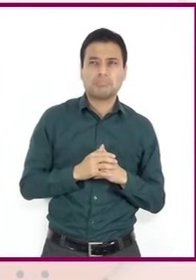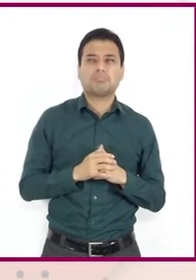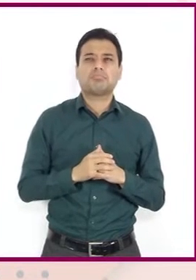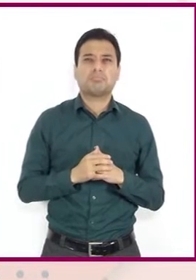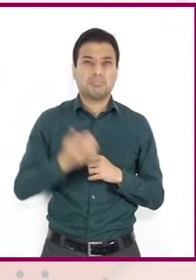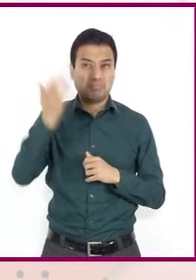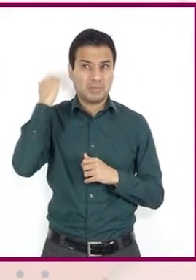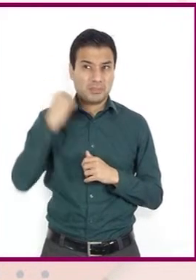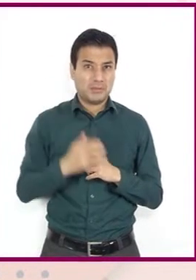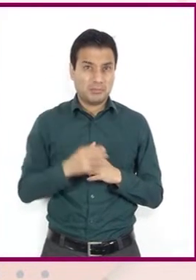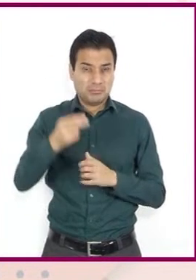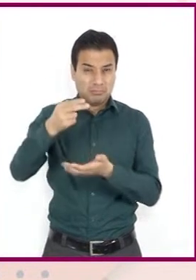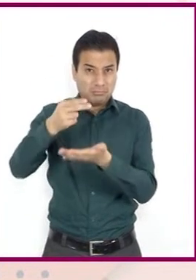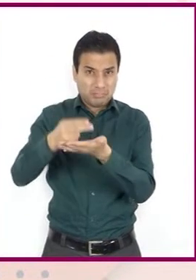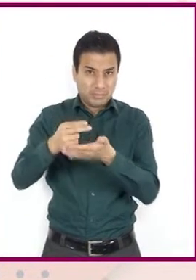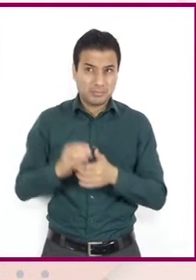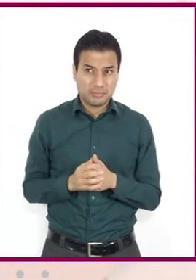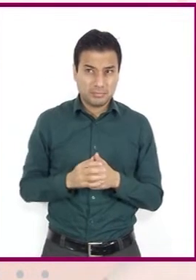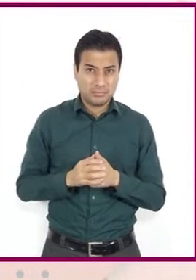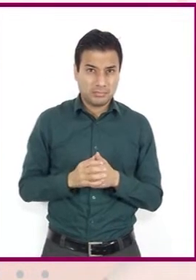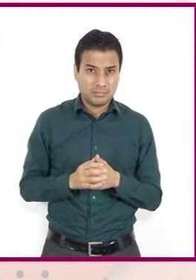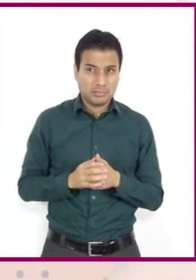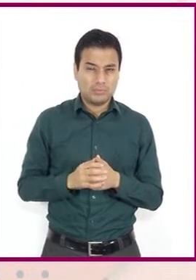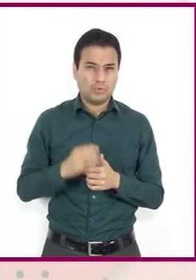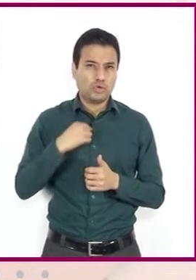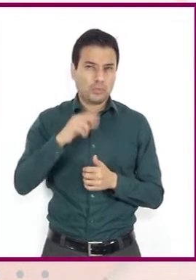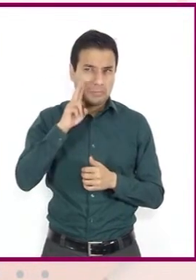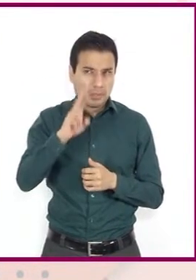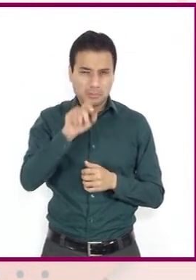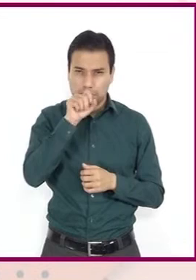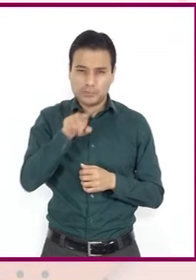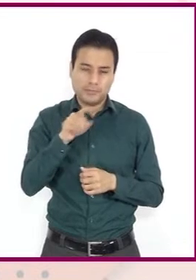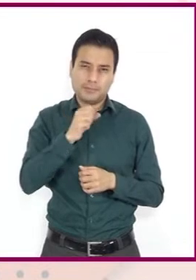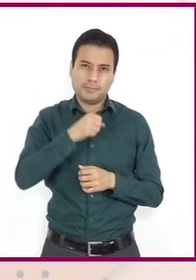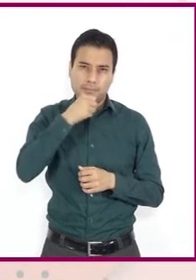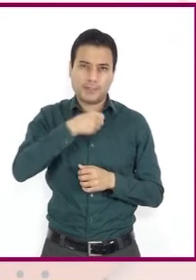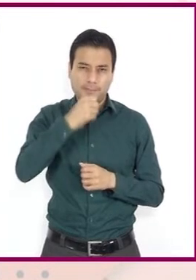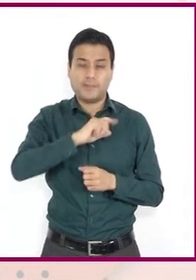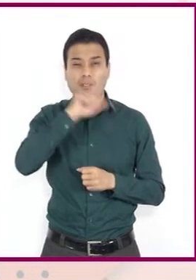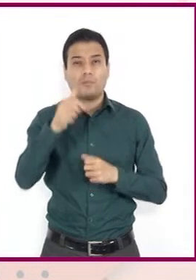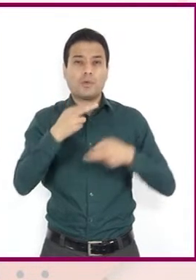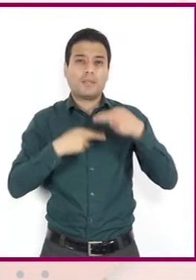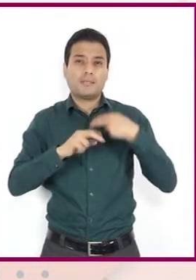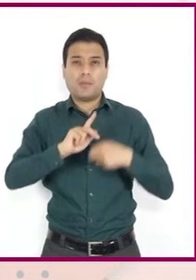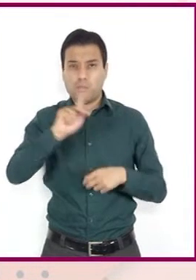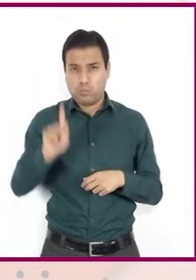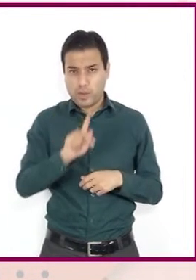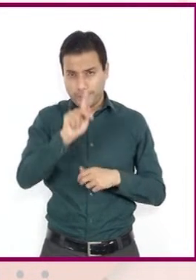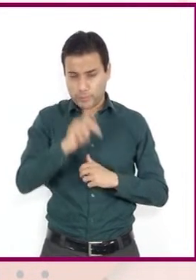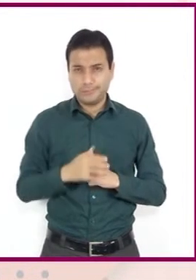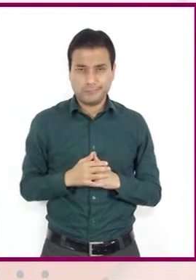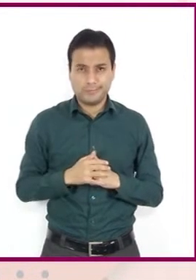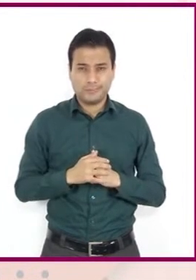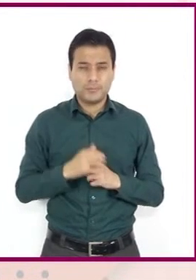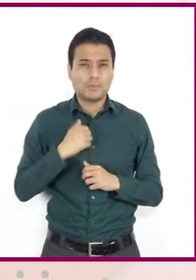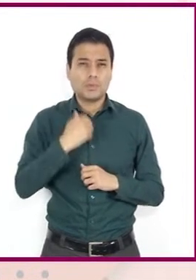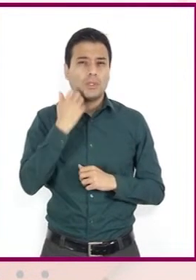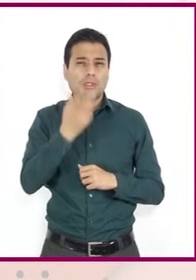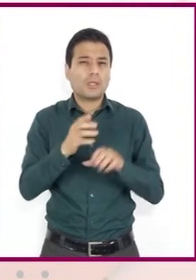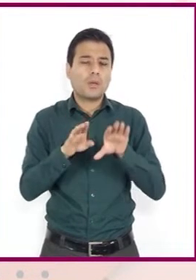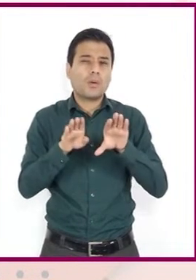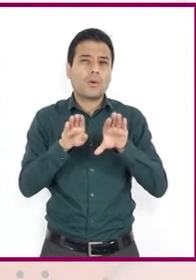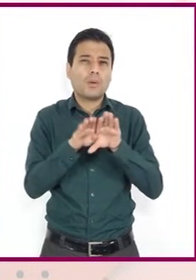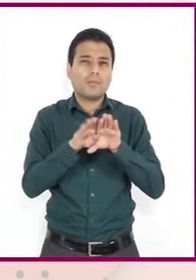encontré postrada por las últimas luces de la vejez. Cuando volví a este pueblo olvidado, tratando de recomponer con